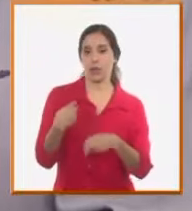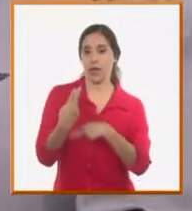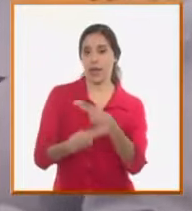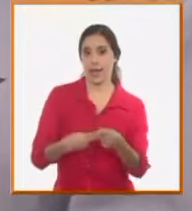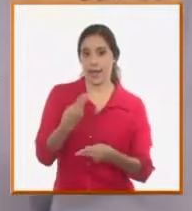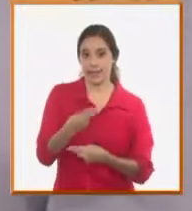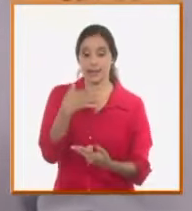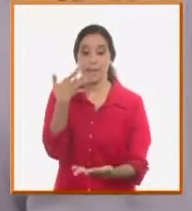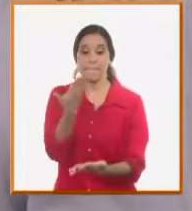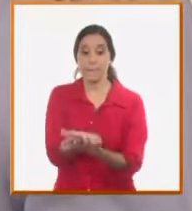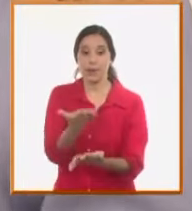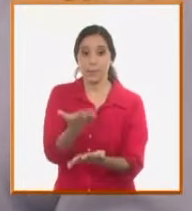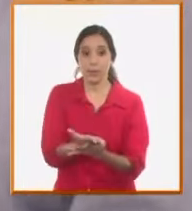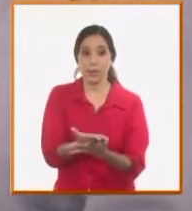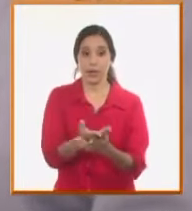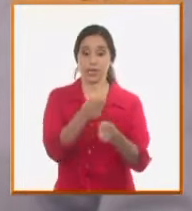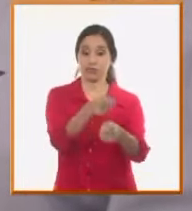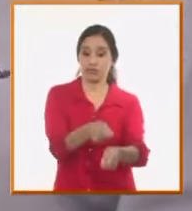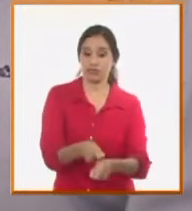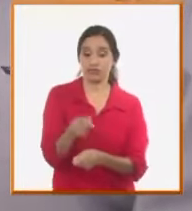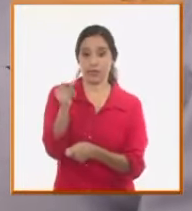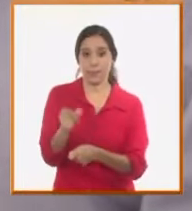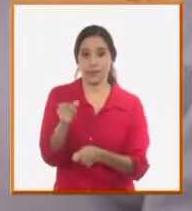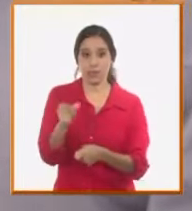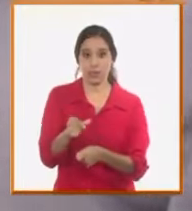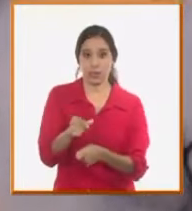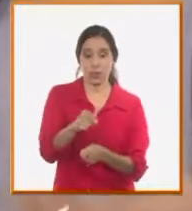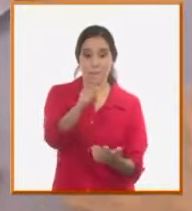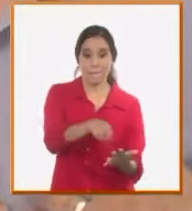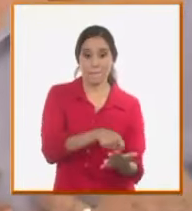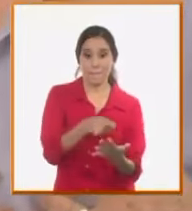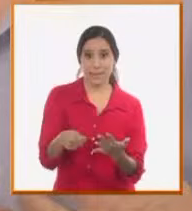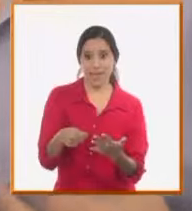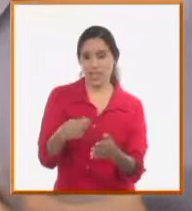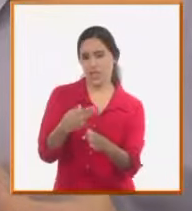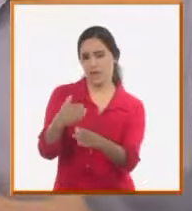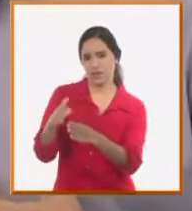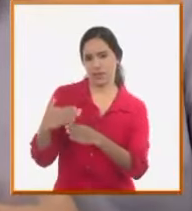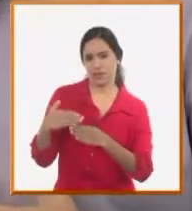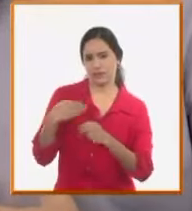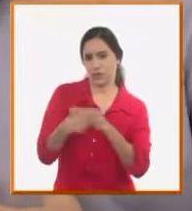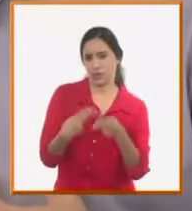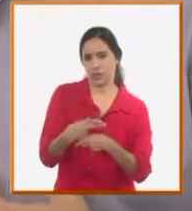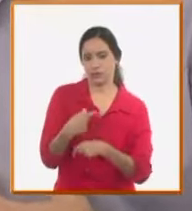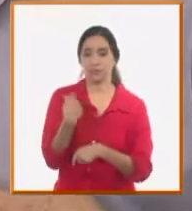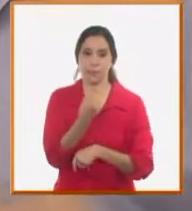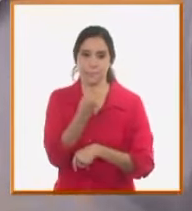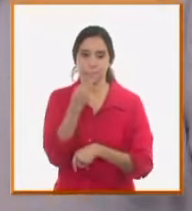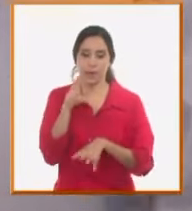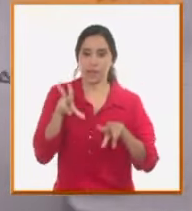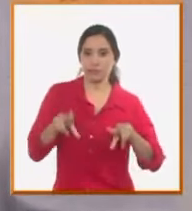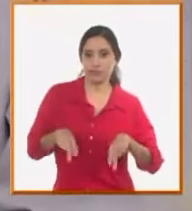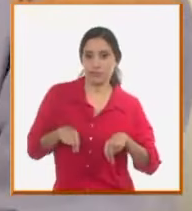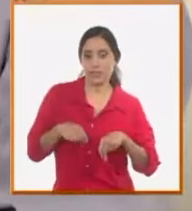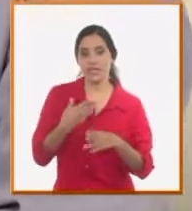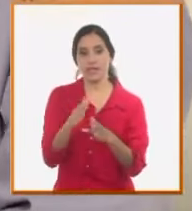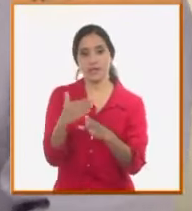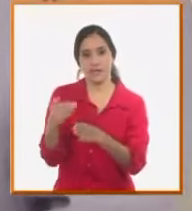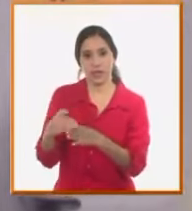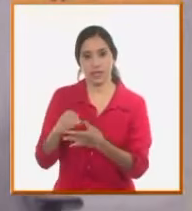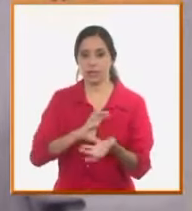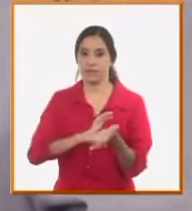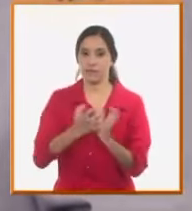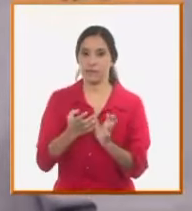al campesino un plan de acciones para reducir estas vulnerabilidades. Algunas acciones él las puede asumir con sus propios recursos y otras